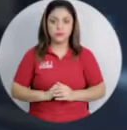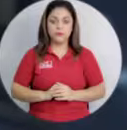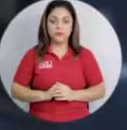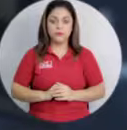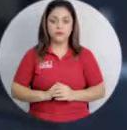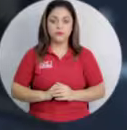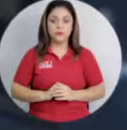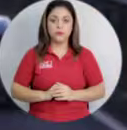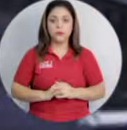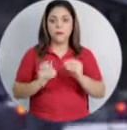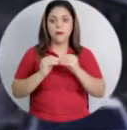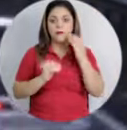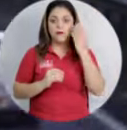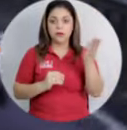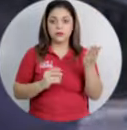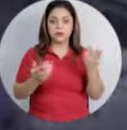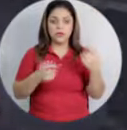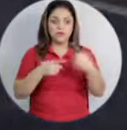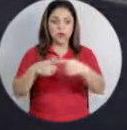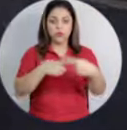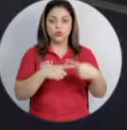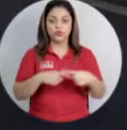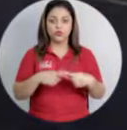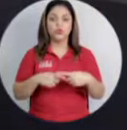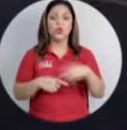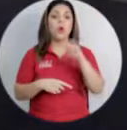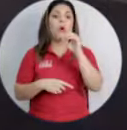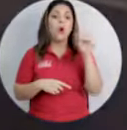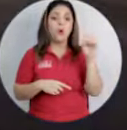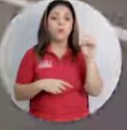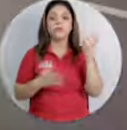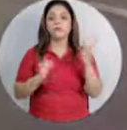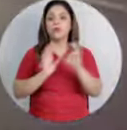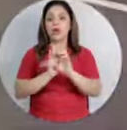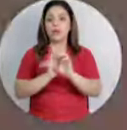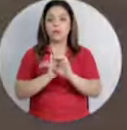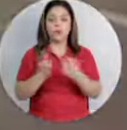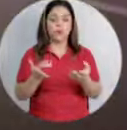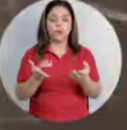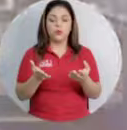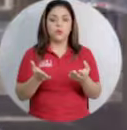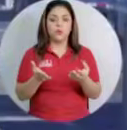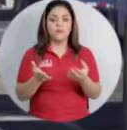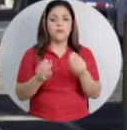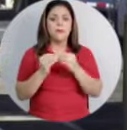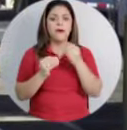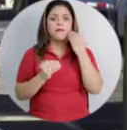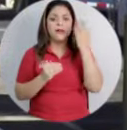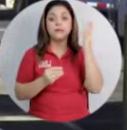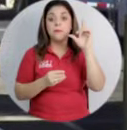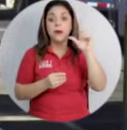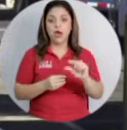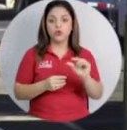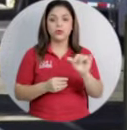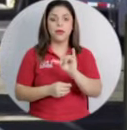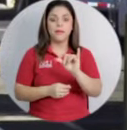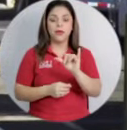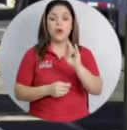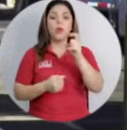marcas. Un transporte colectivo, o sea, que de una empresa tecnológica, digamos,